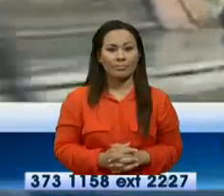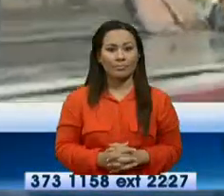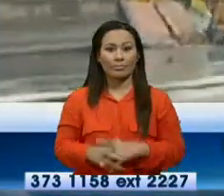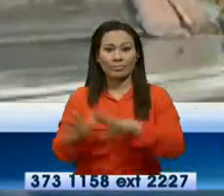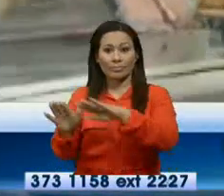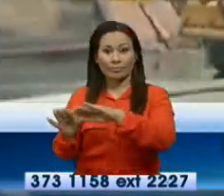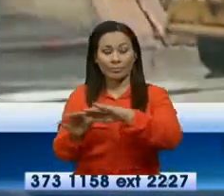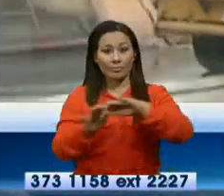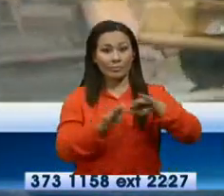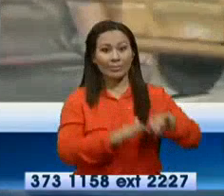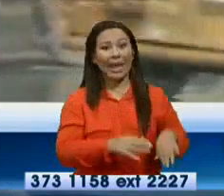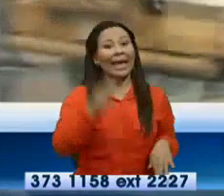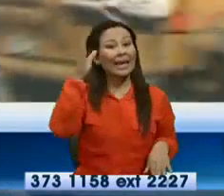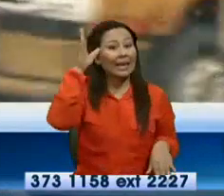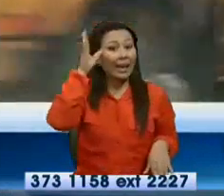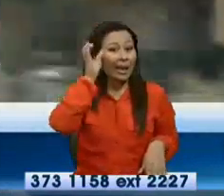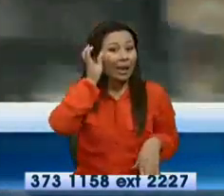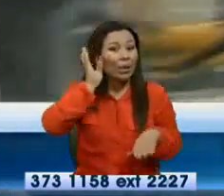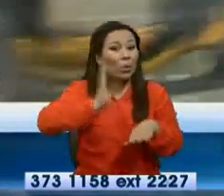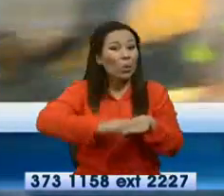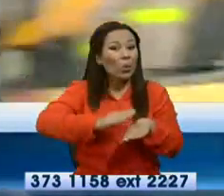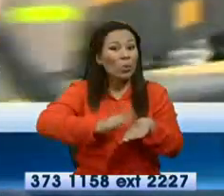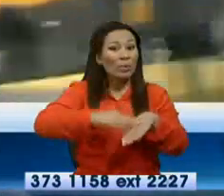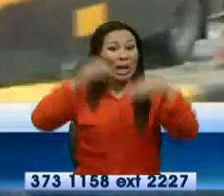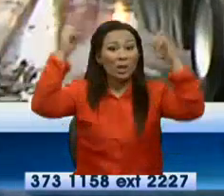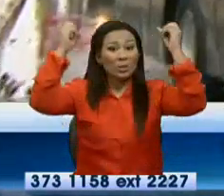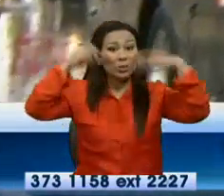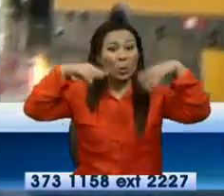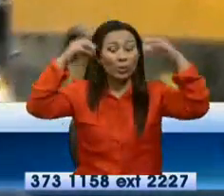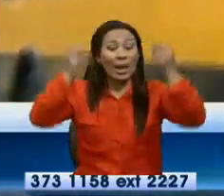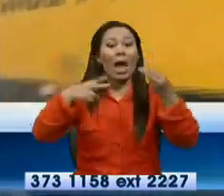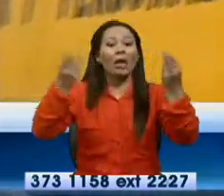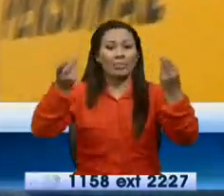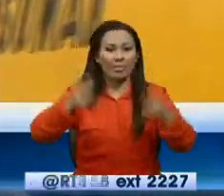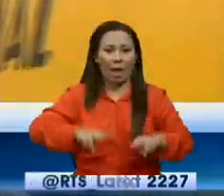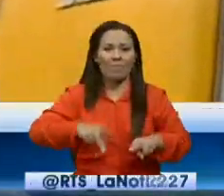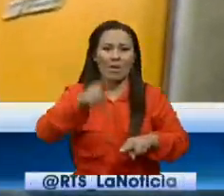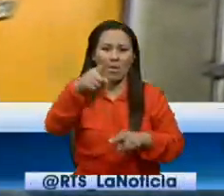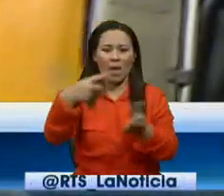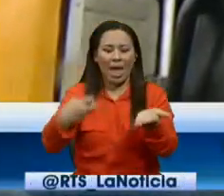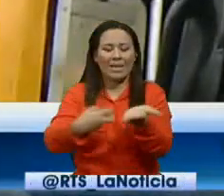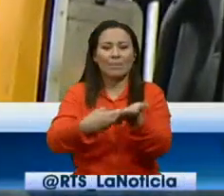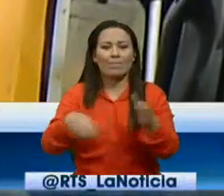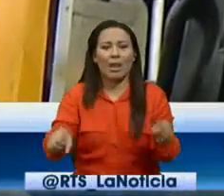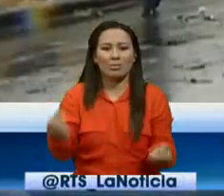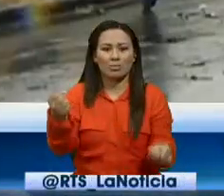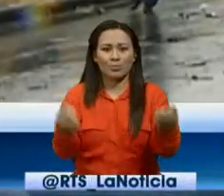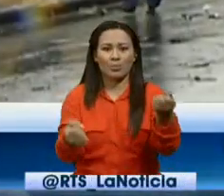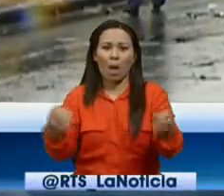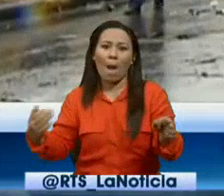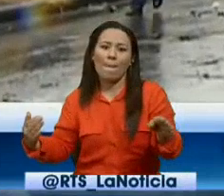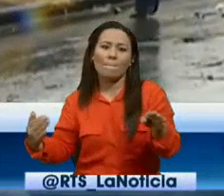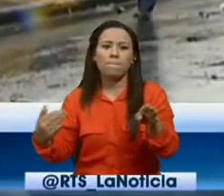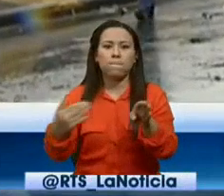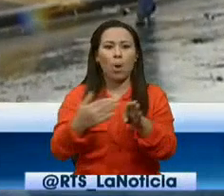Se cree que producto de las lluvias se originó este accidente. Un expreso escolar volcado en la vía perimetral mientras subía el intercambiador